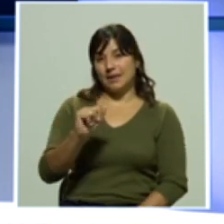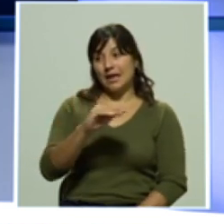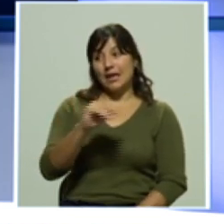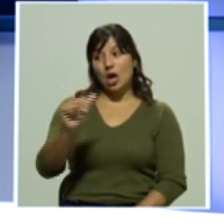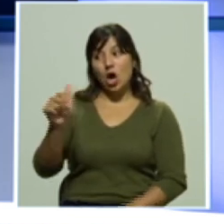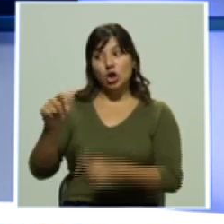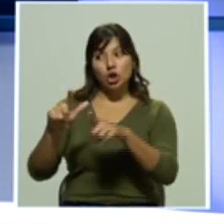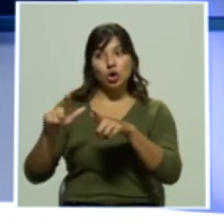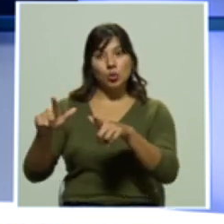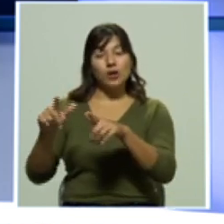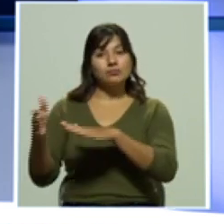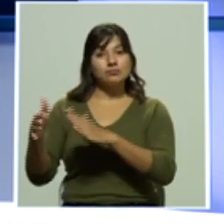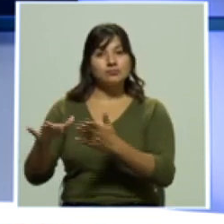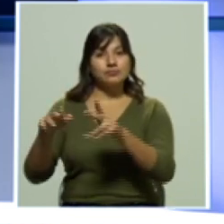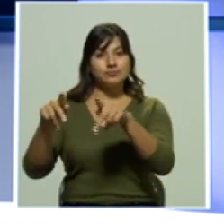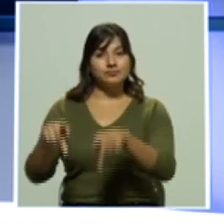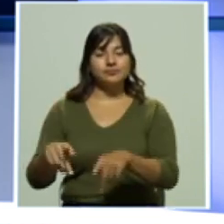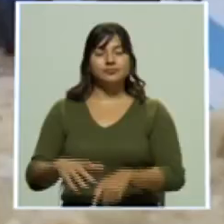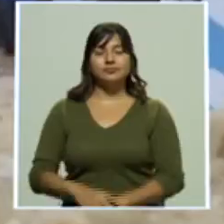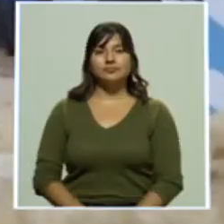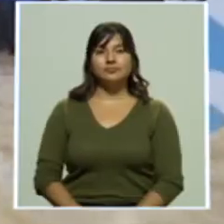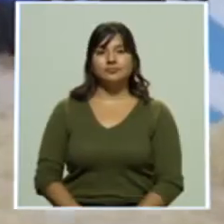del archipiélago.